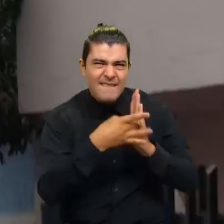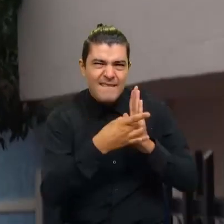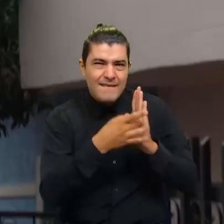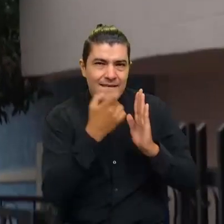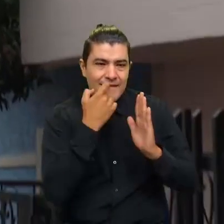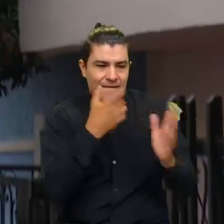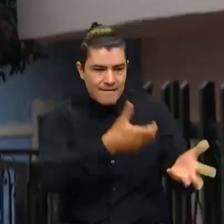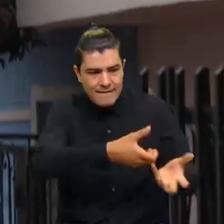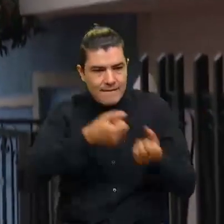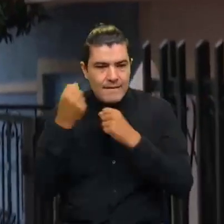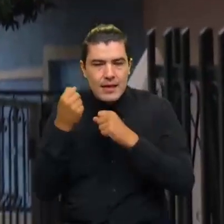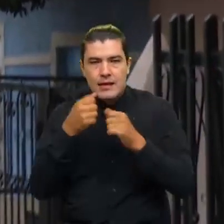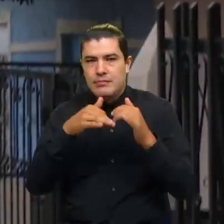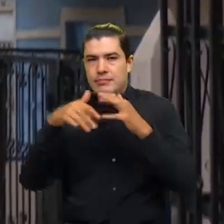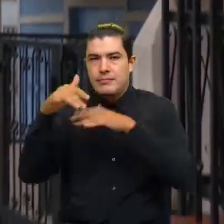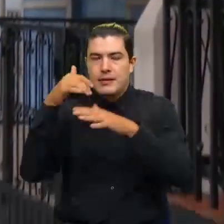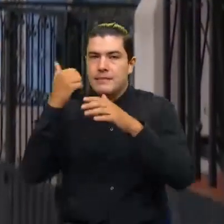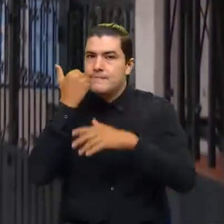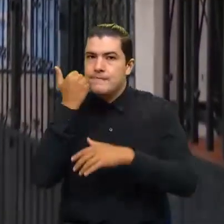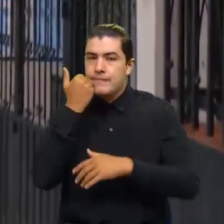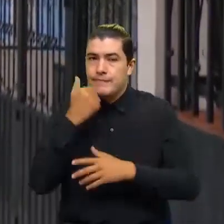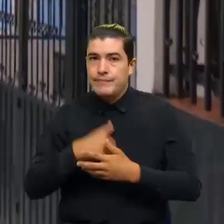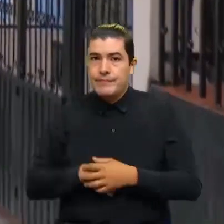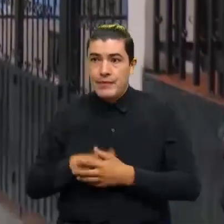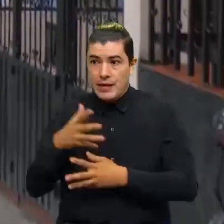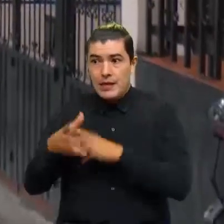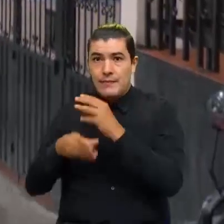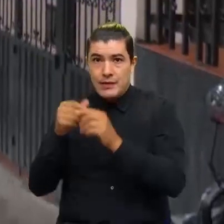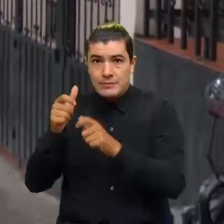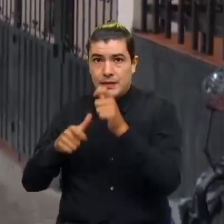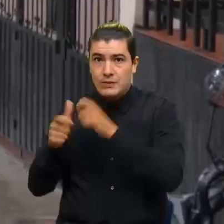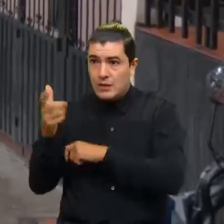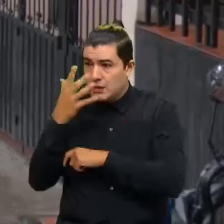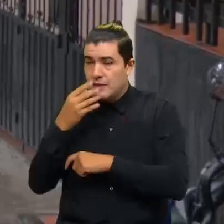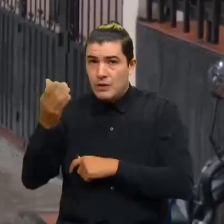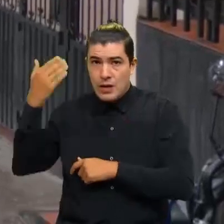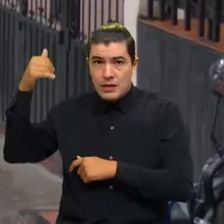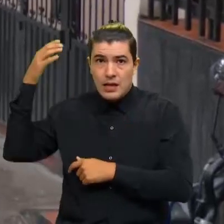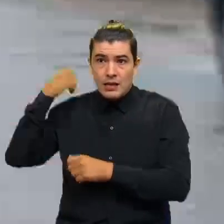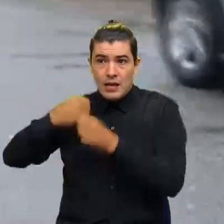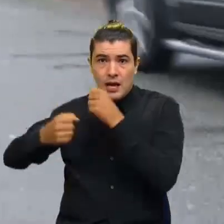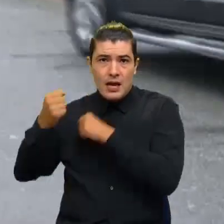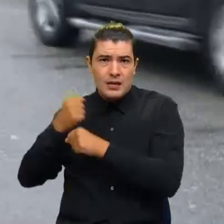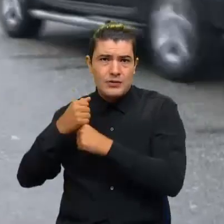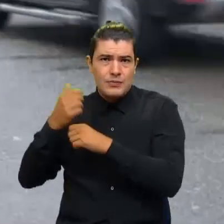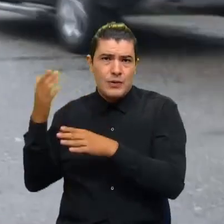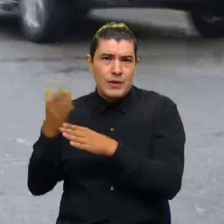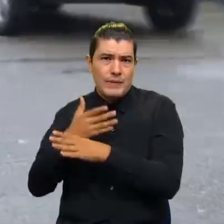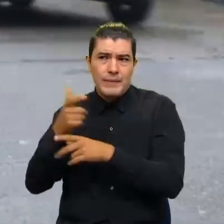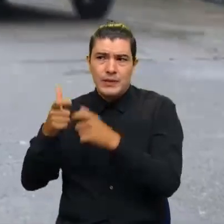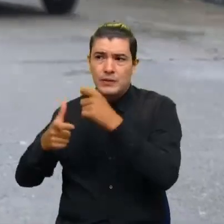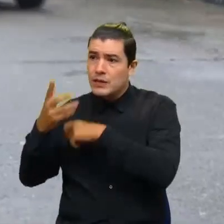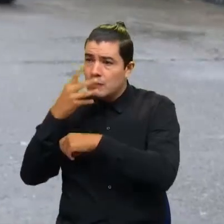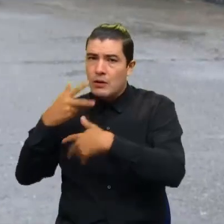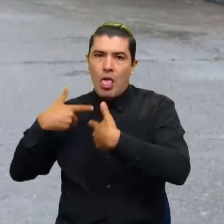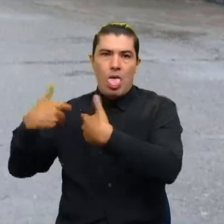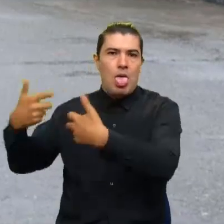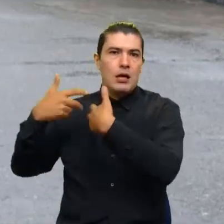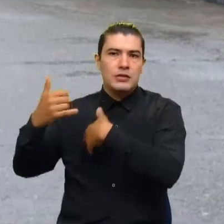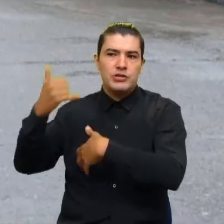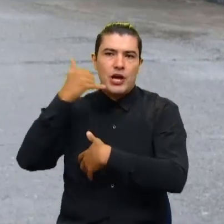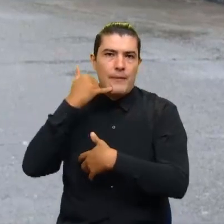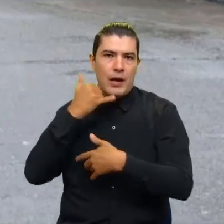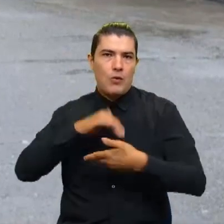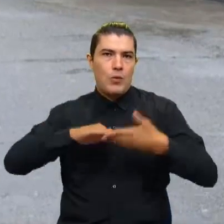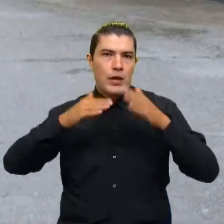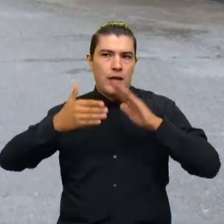conocer que fue extorsionado por delincuentes del sector. Hace un par de años tuvimos un problema de una extorsión con unos delincuentes que se presentaron acá.